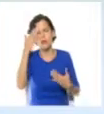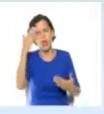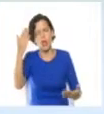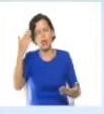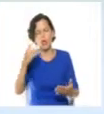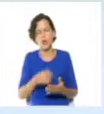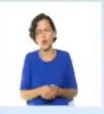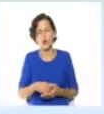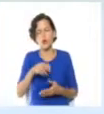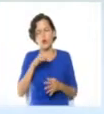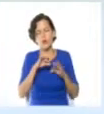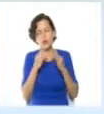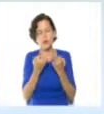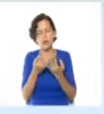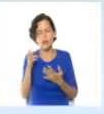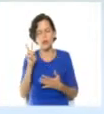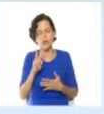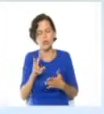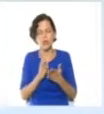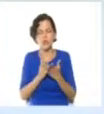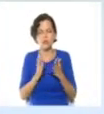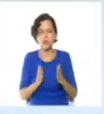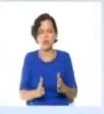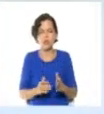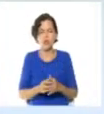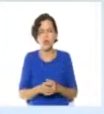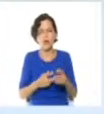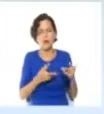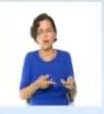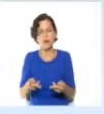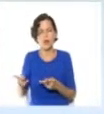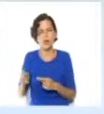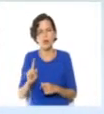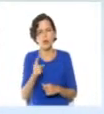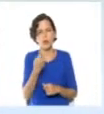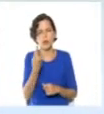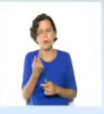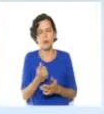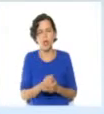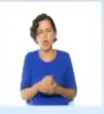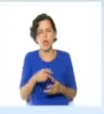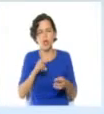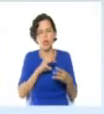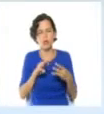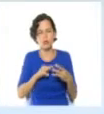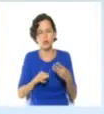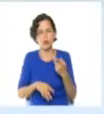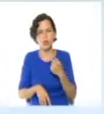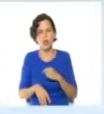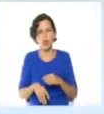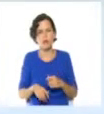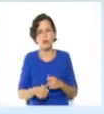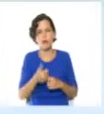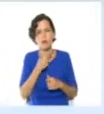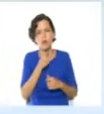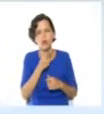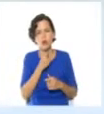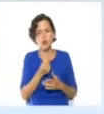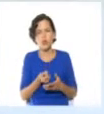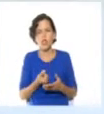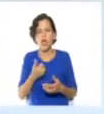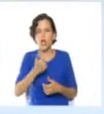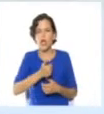Saludos, padres y representantes y estudiantes. Bienvenido una vez más a su programa favorito educativo